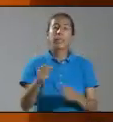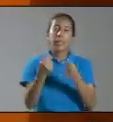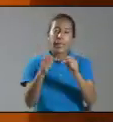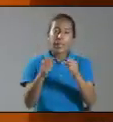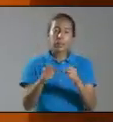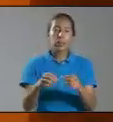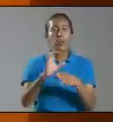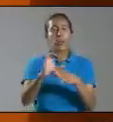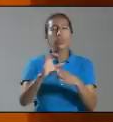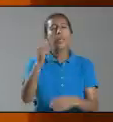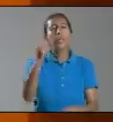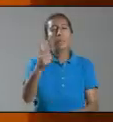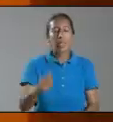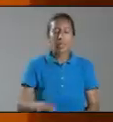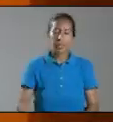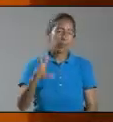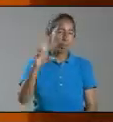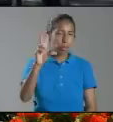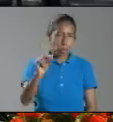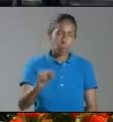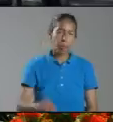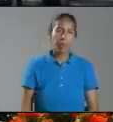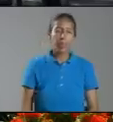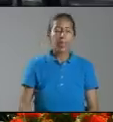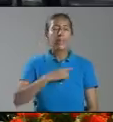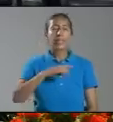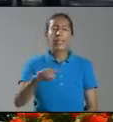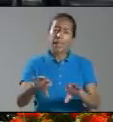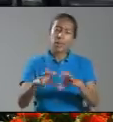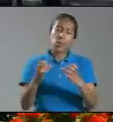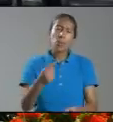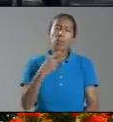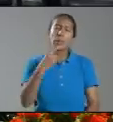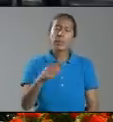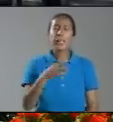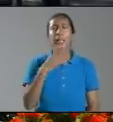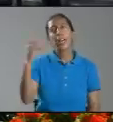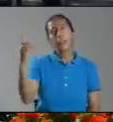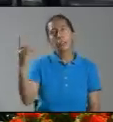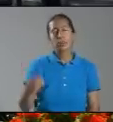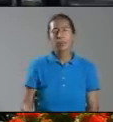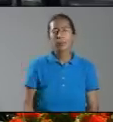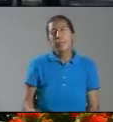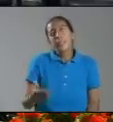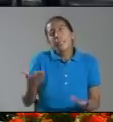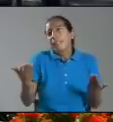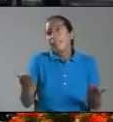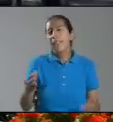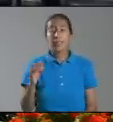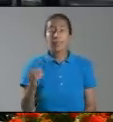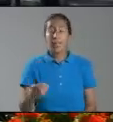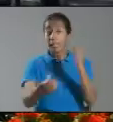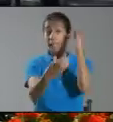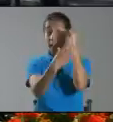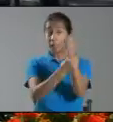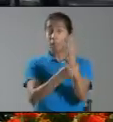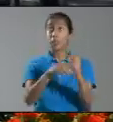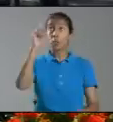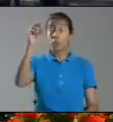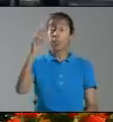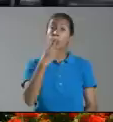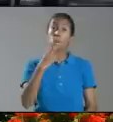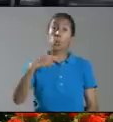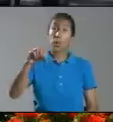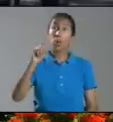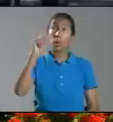Porque sería como decirle a Dios, ¿sabes qué? El sacrificio de tu hijo y tu